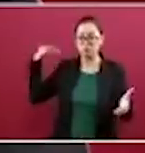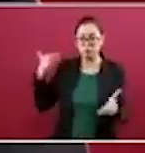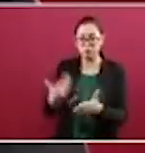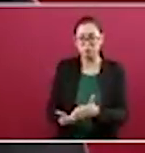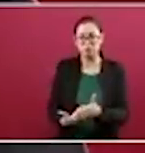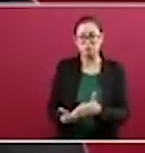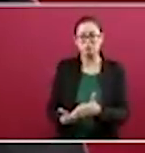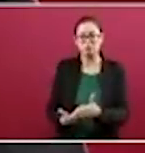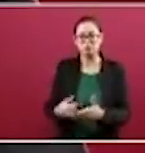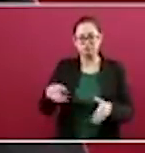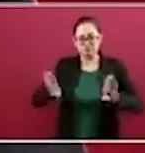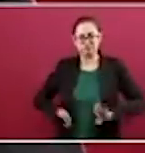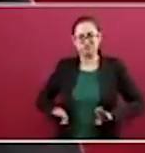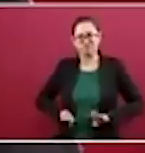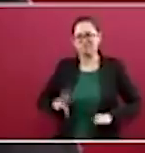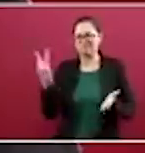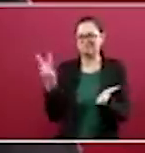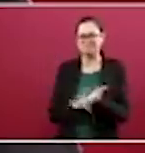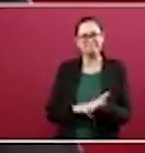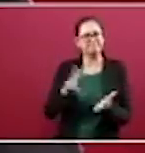hay muchos valores,